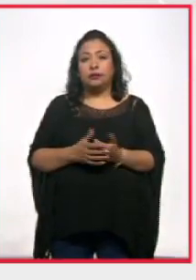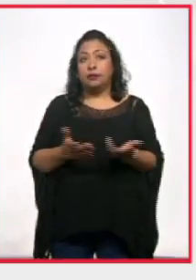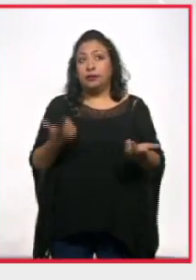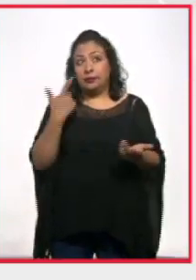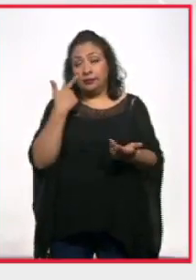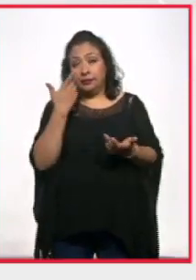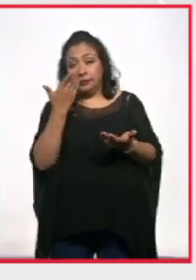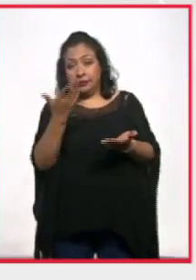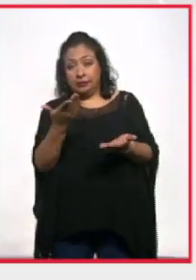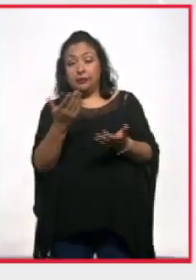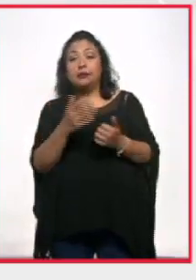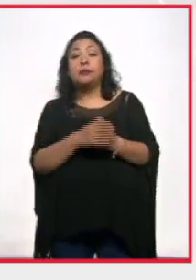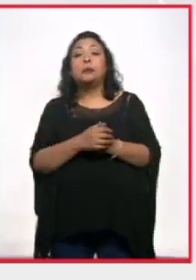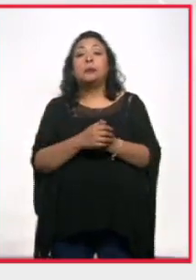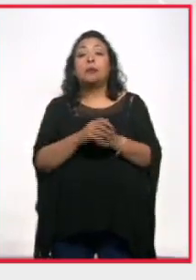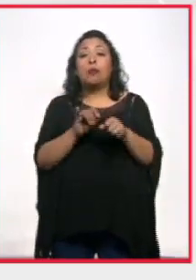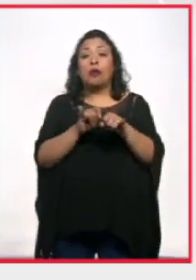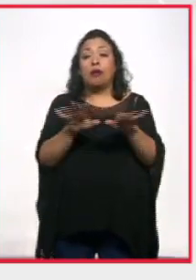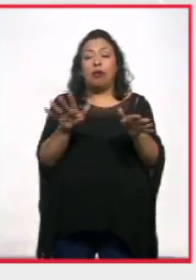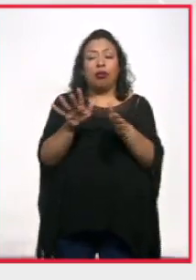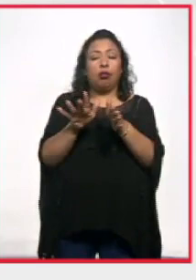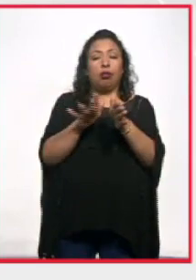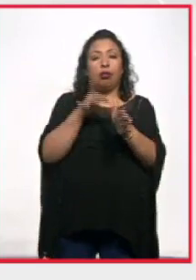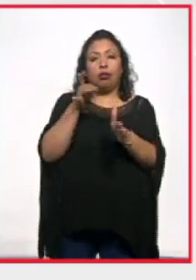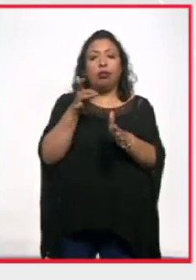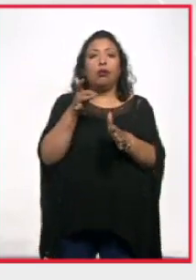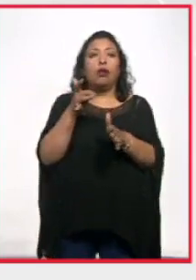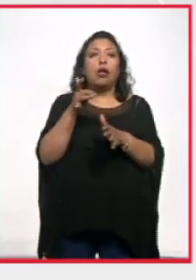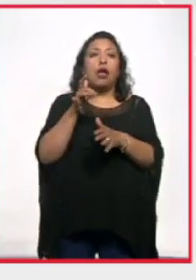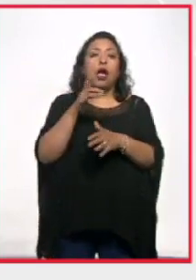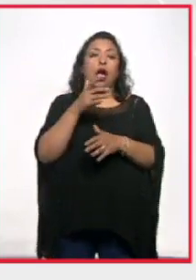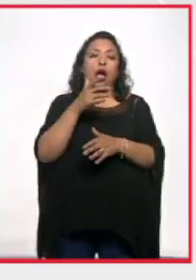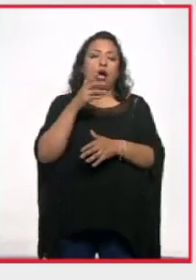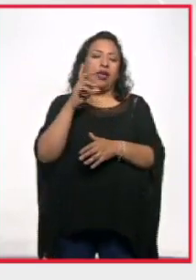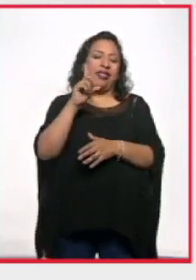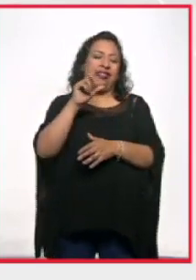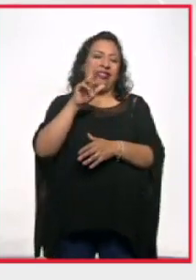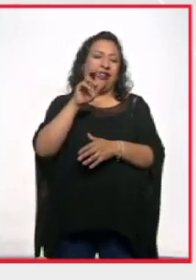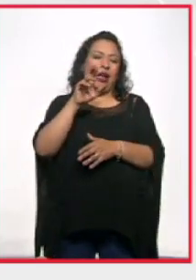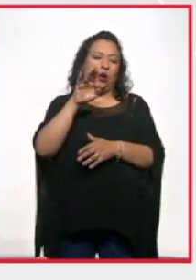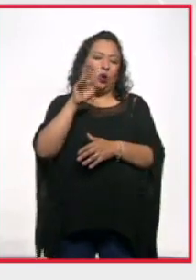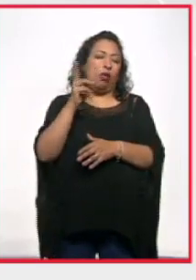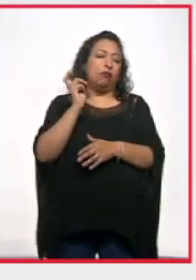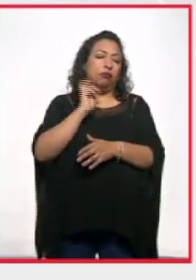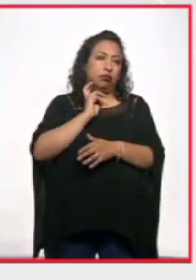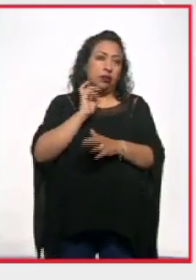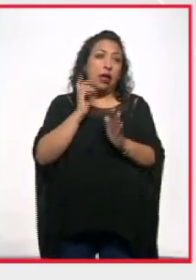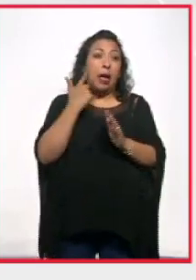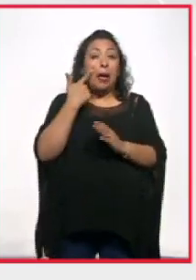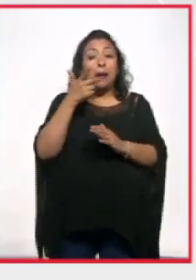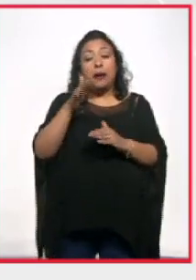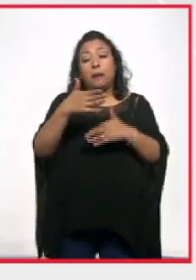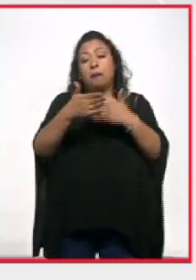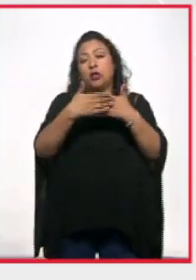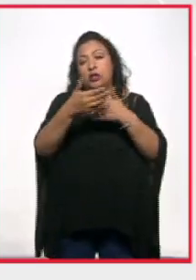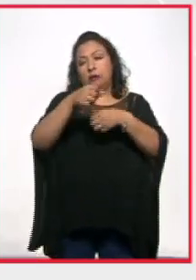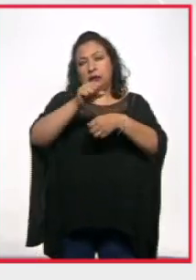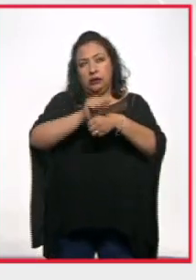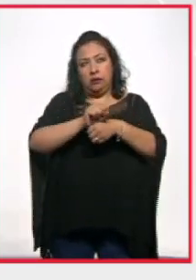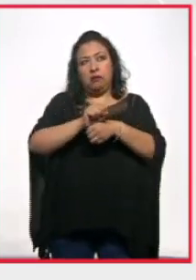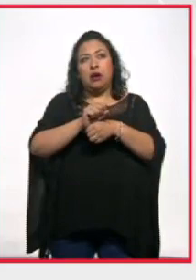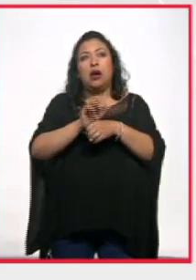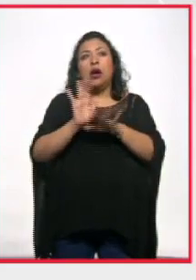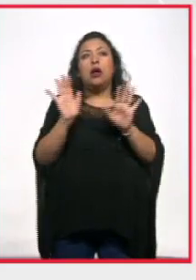Bueno, ahí tienen ustedes esto que está inspirado pues, en el Conde Drácula. A ver si para dentro de unas semanas, ya